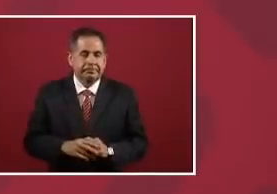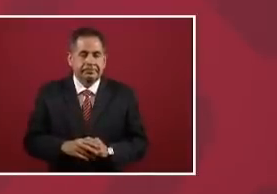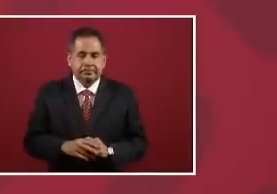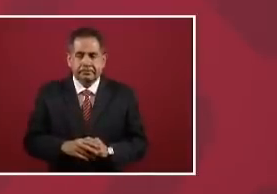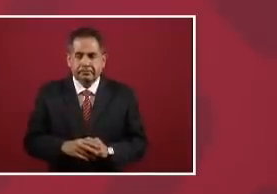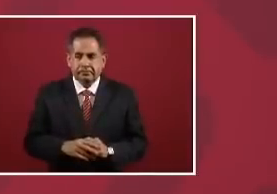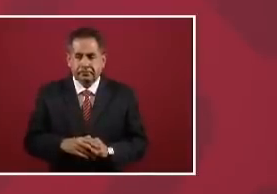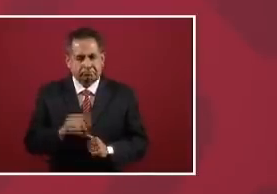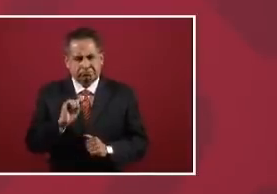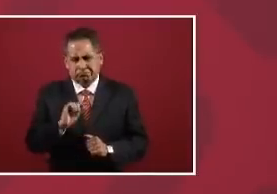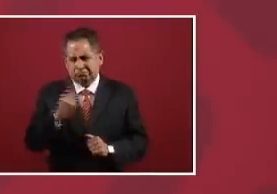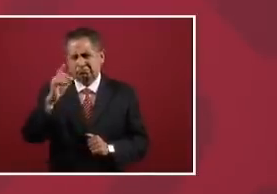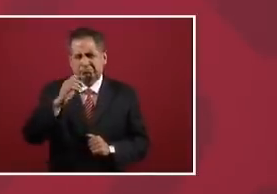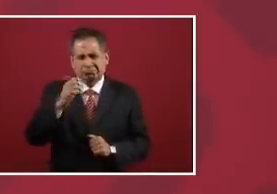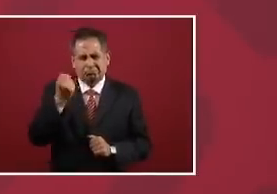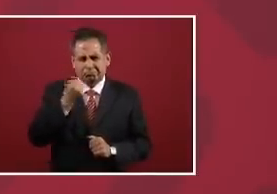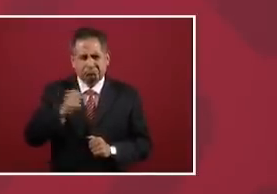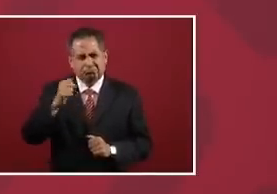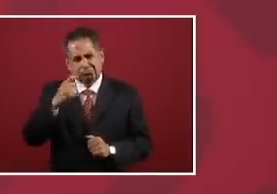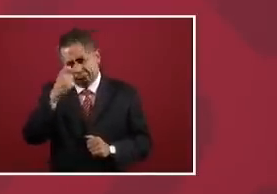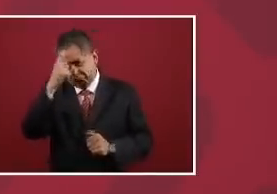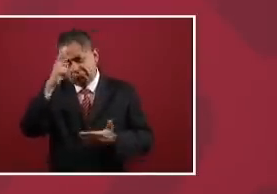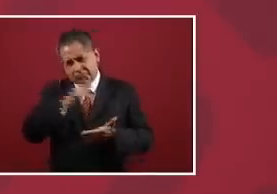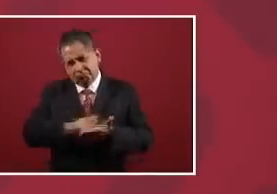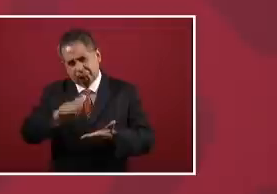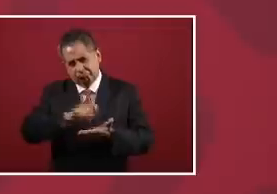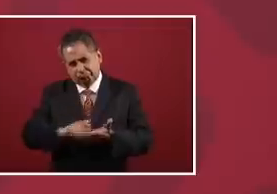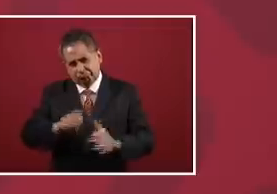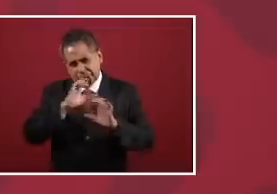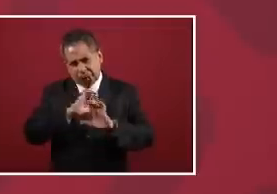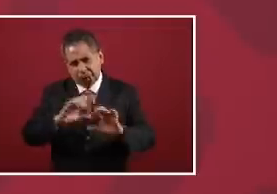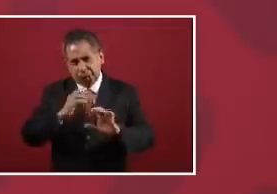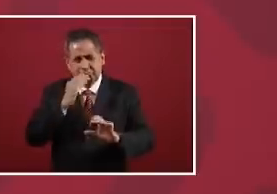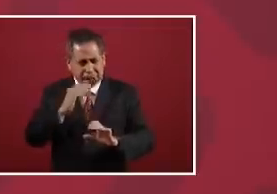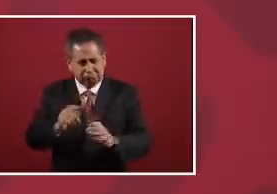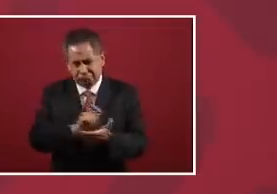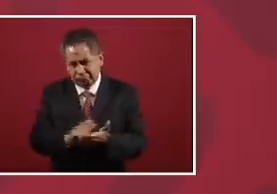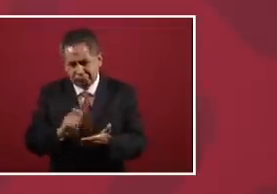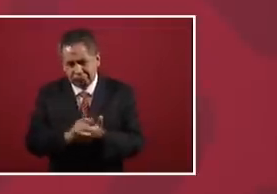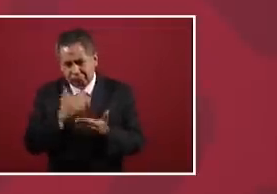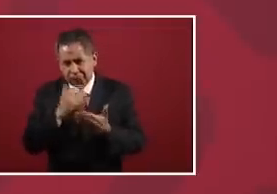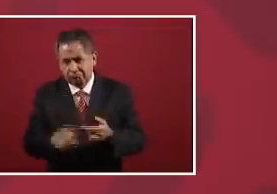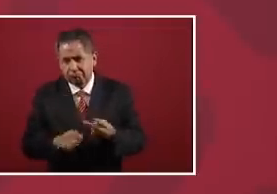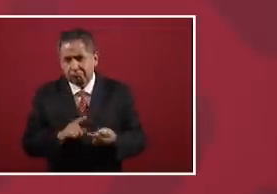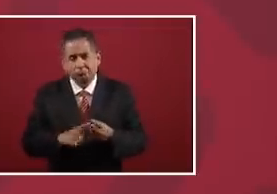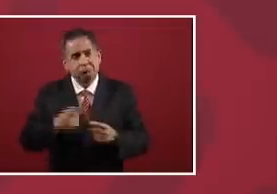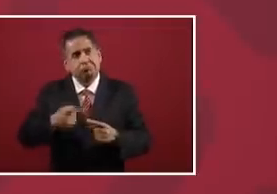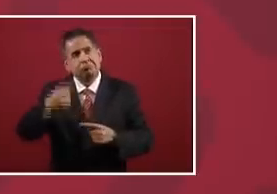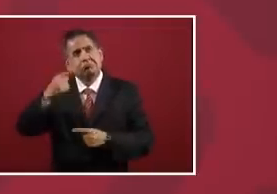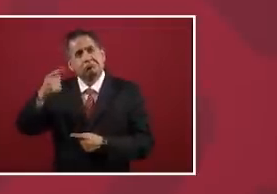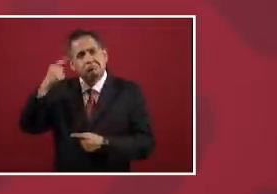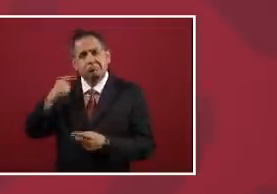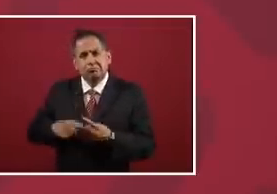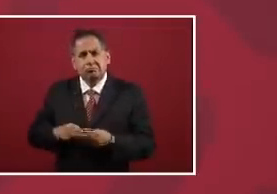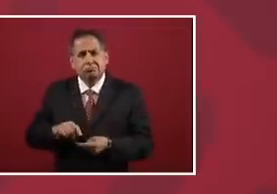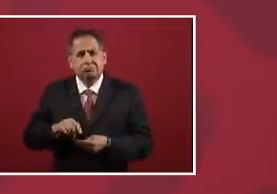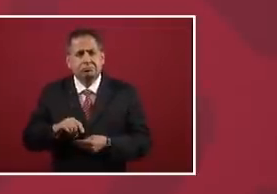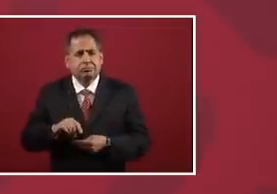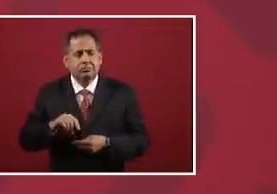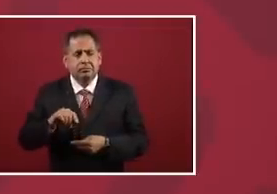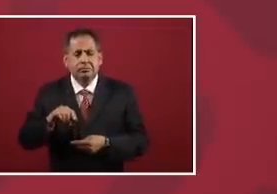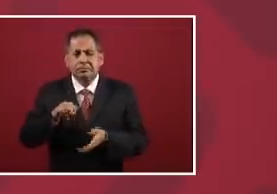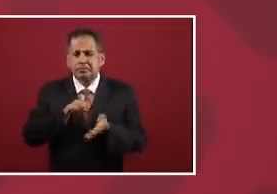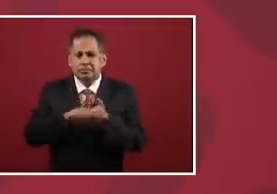un extraordinario compositor y cantante, ¿no? Más atrás, Jorge Negrete,